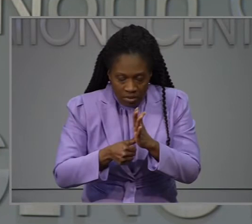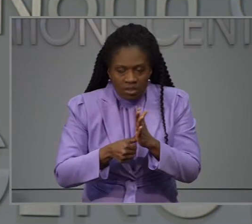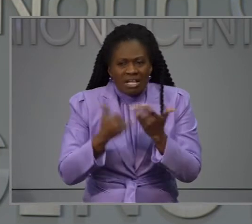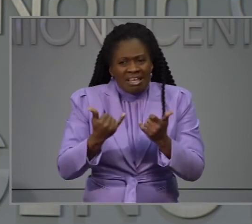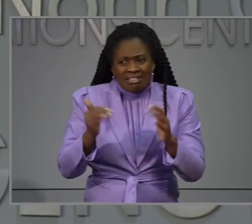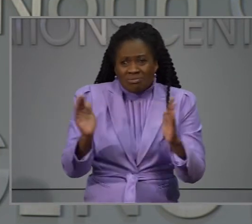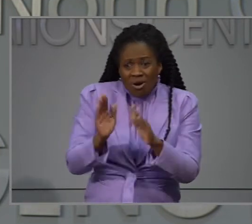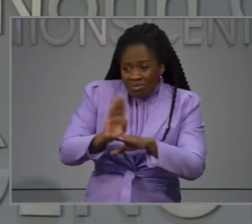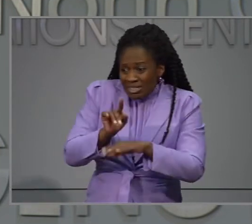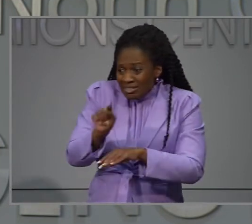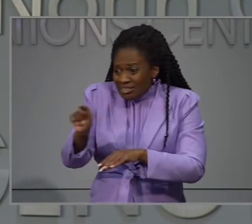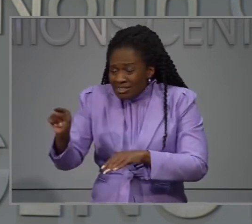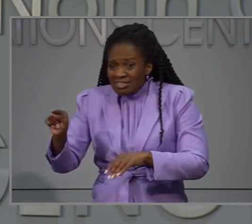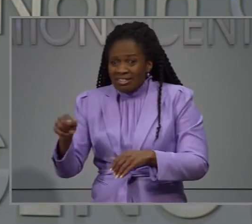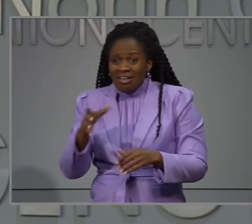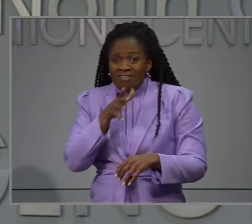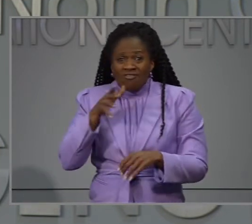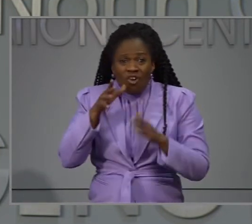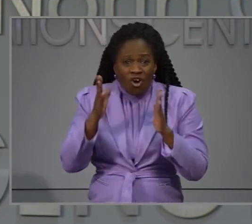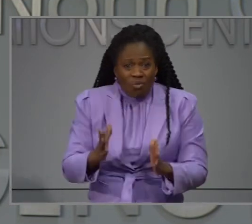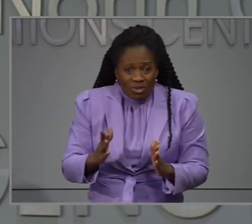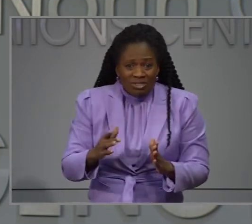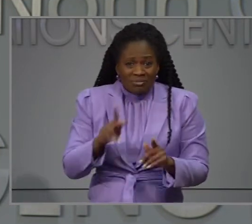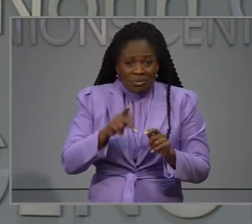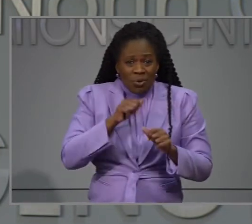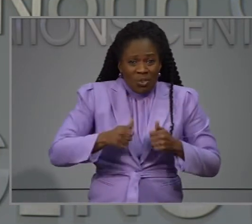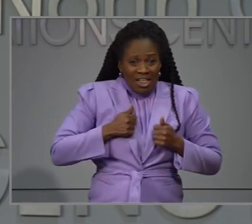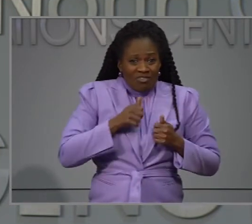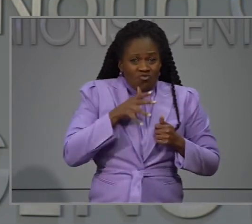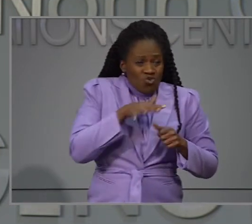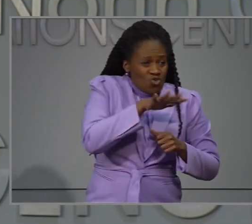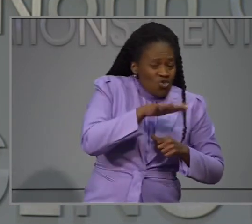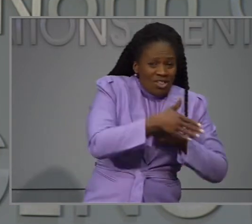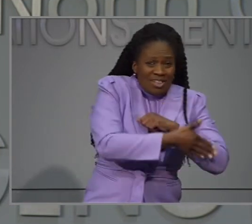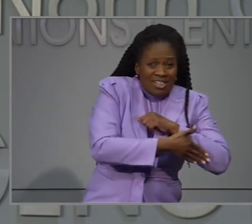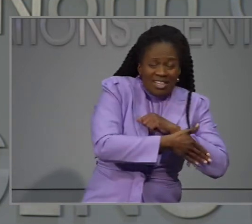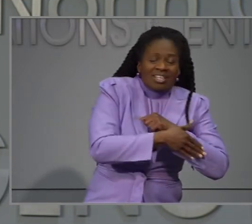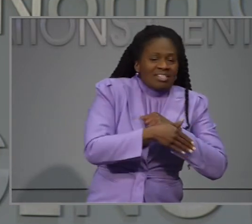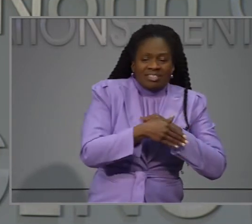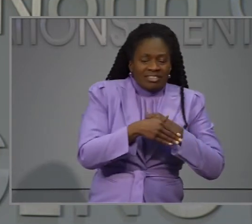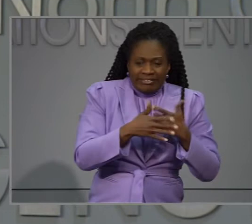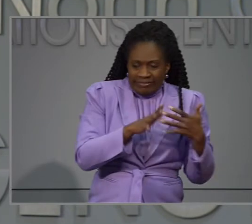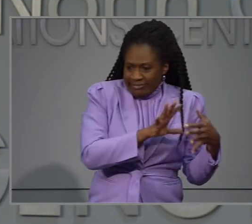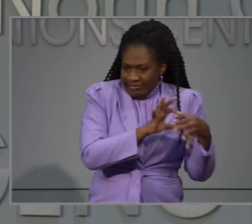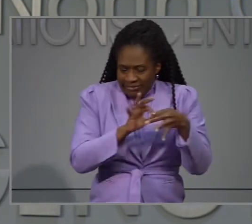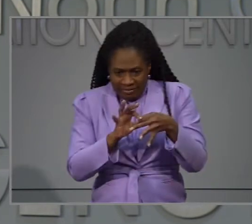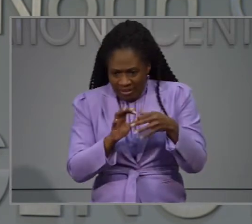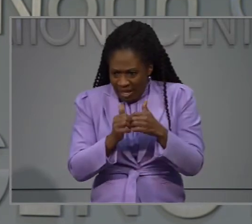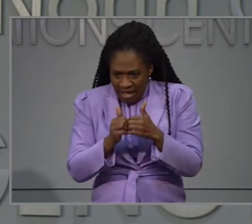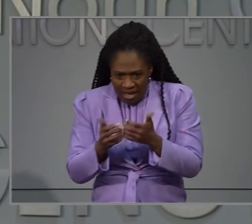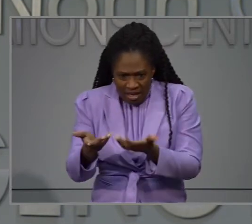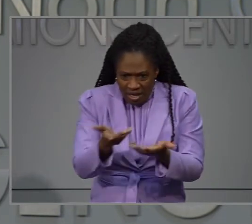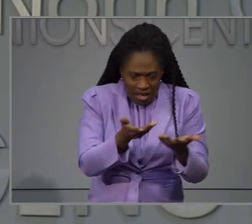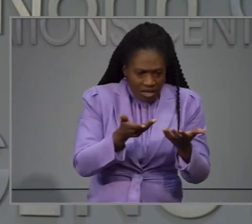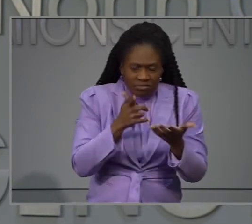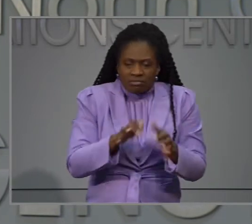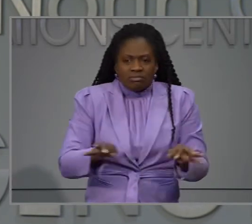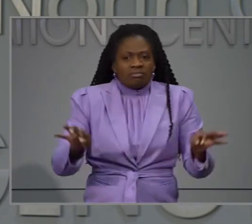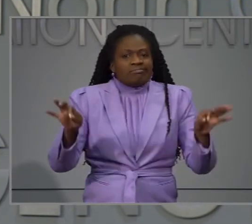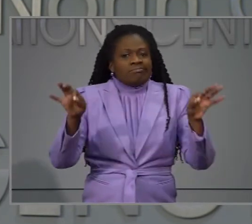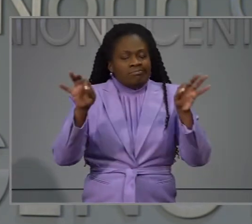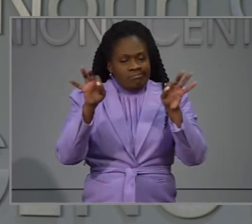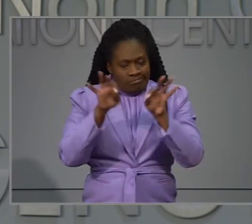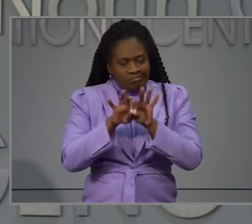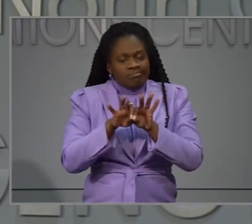que nunca y también los los rancheros y también los negocios pequeños escenarios rurales que no están conectados